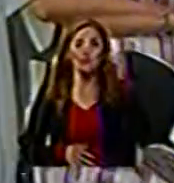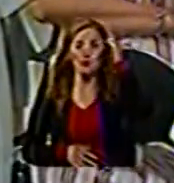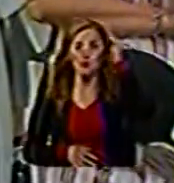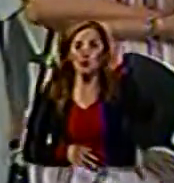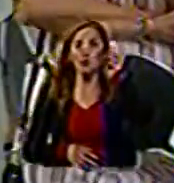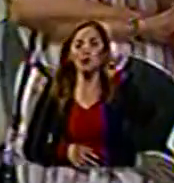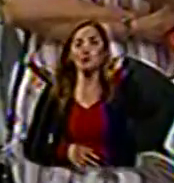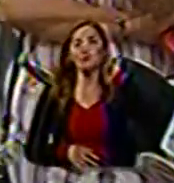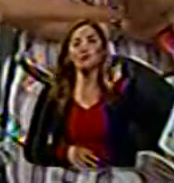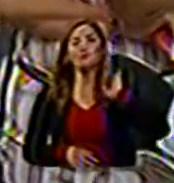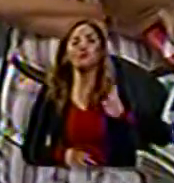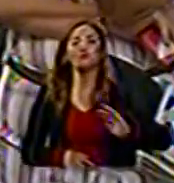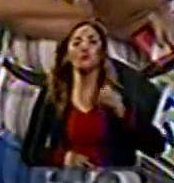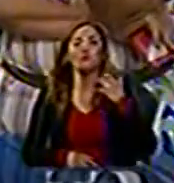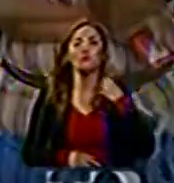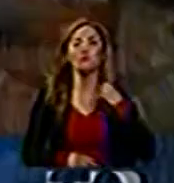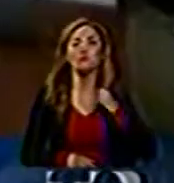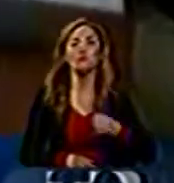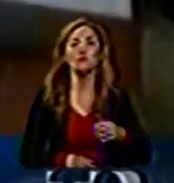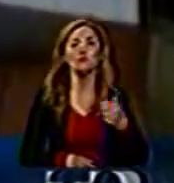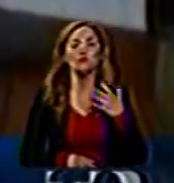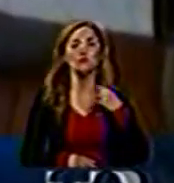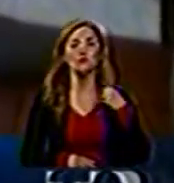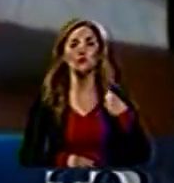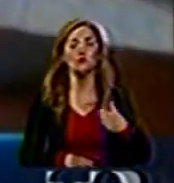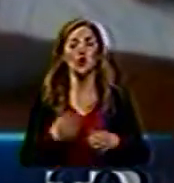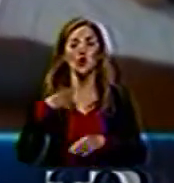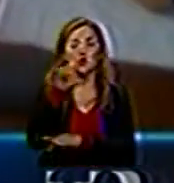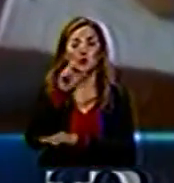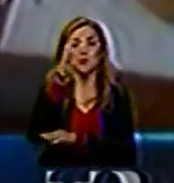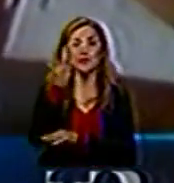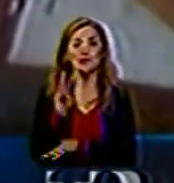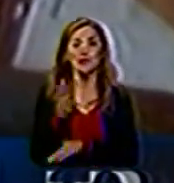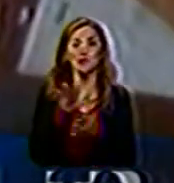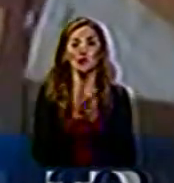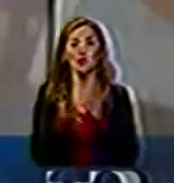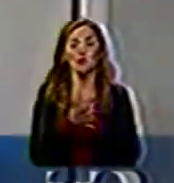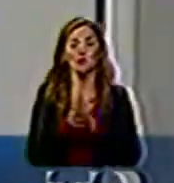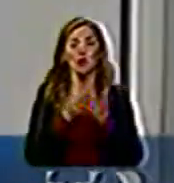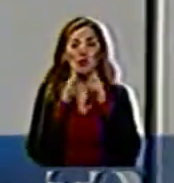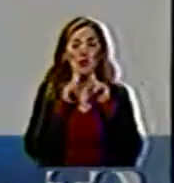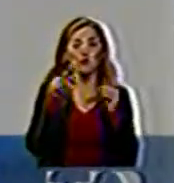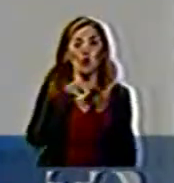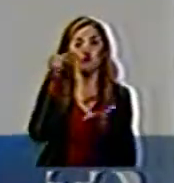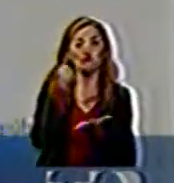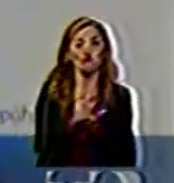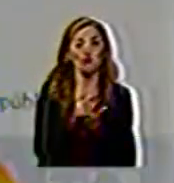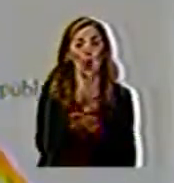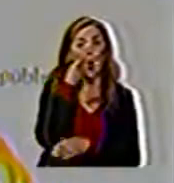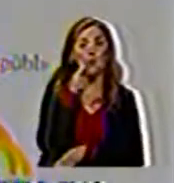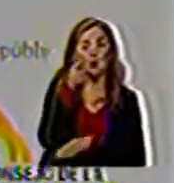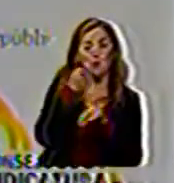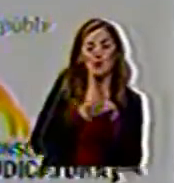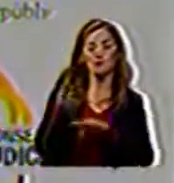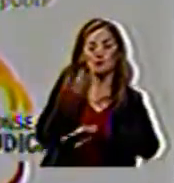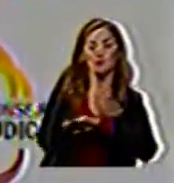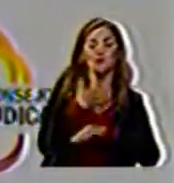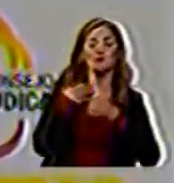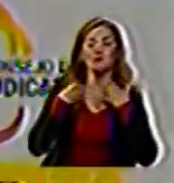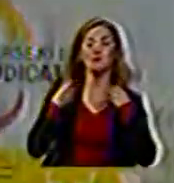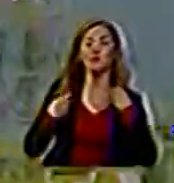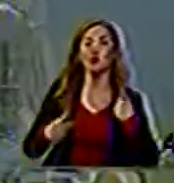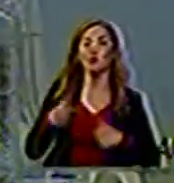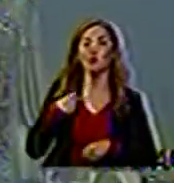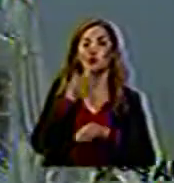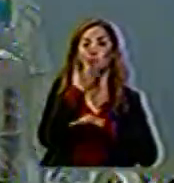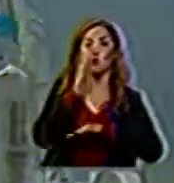El lunes 26 de noviembre conocimos la declaración juramentada que Ángel Polibio Sagbay Mejía firmó un mes antes, en la que dijo bajo